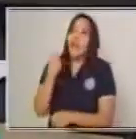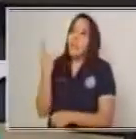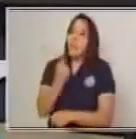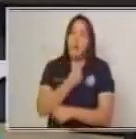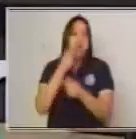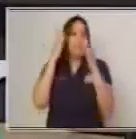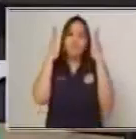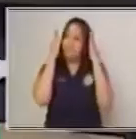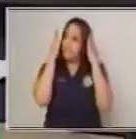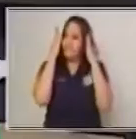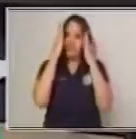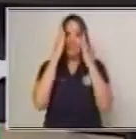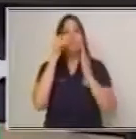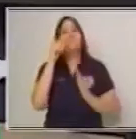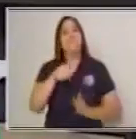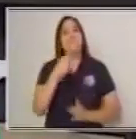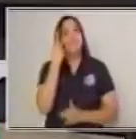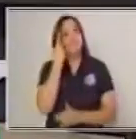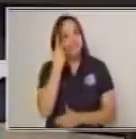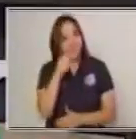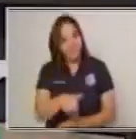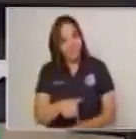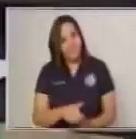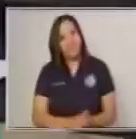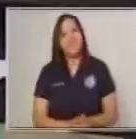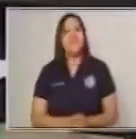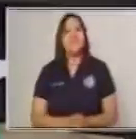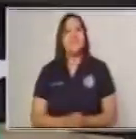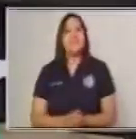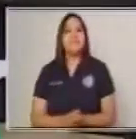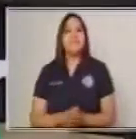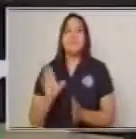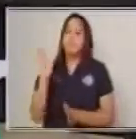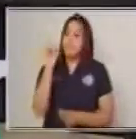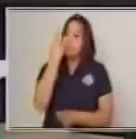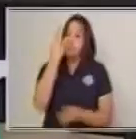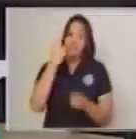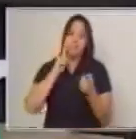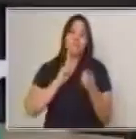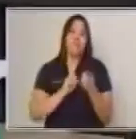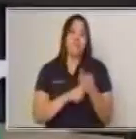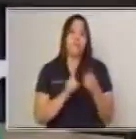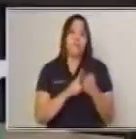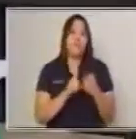nuestra atención a lo que estamos viendo. La primera